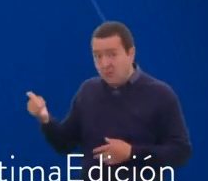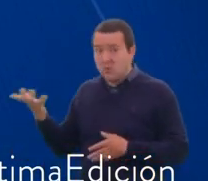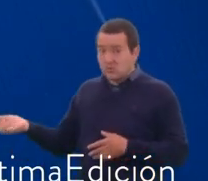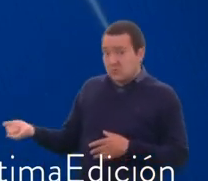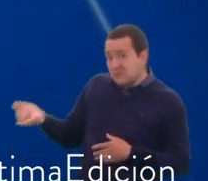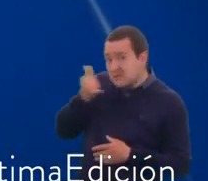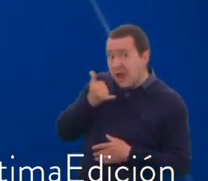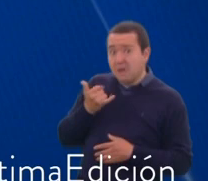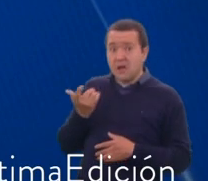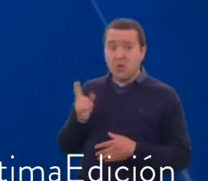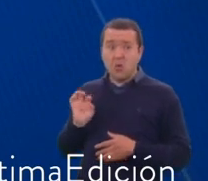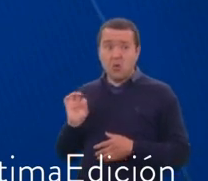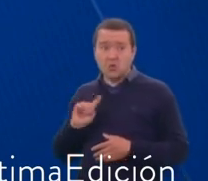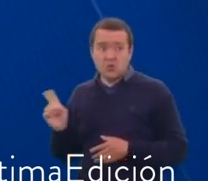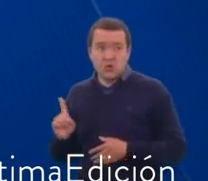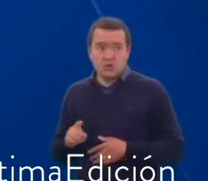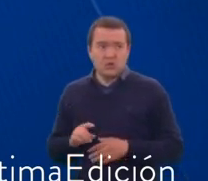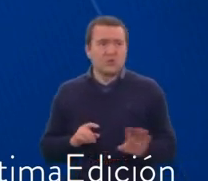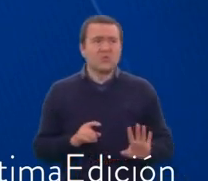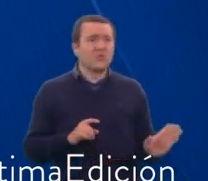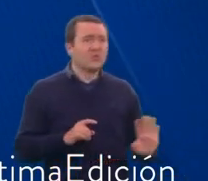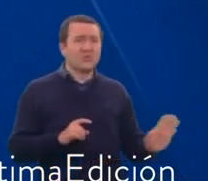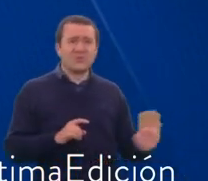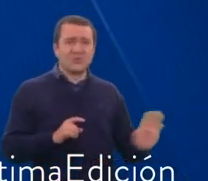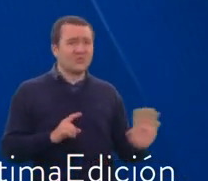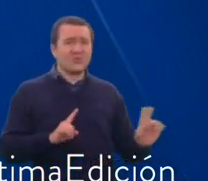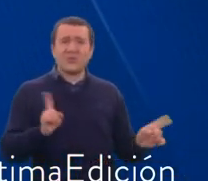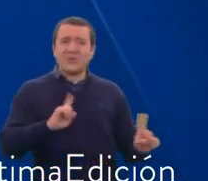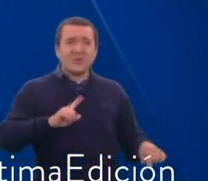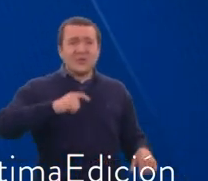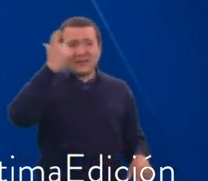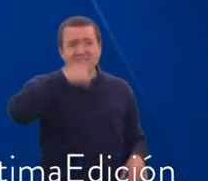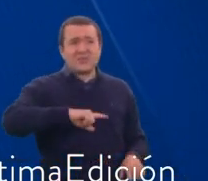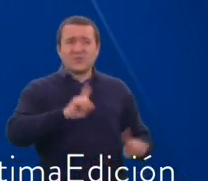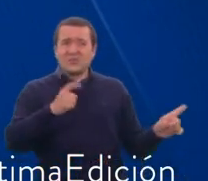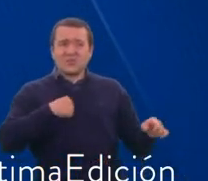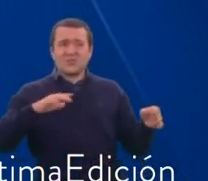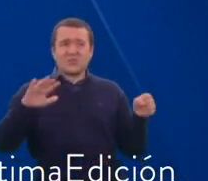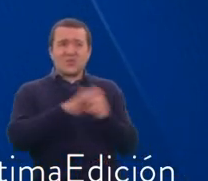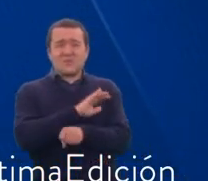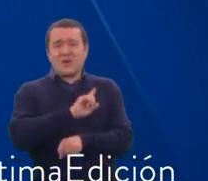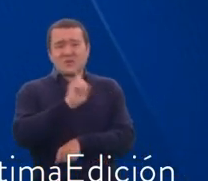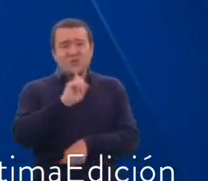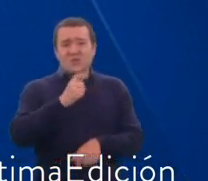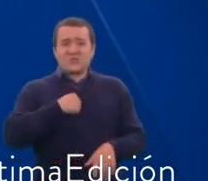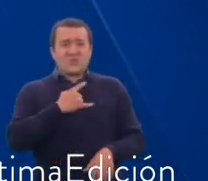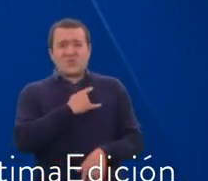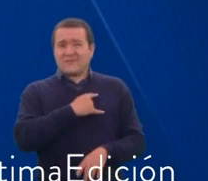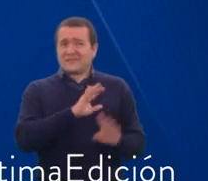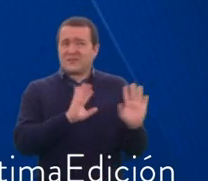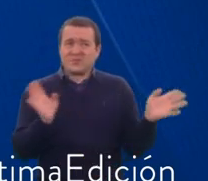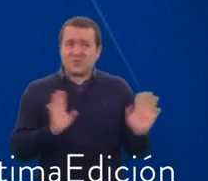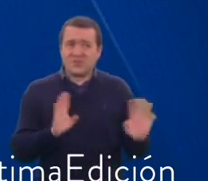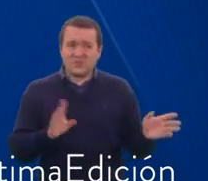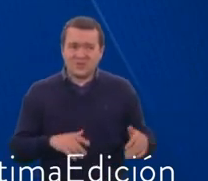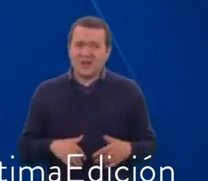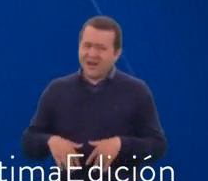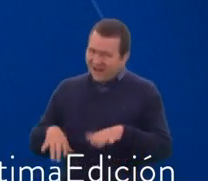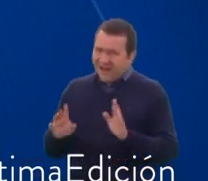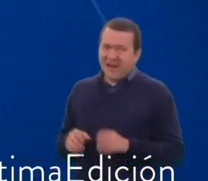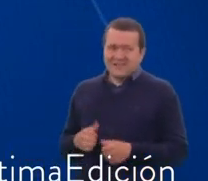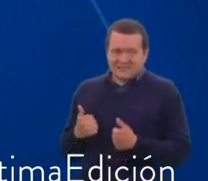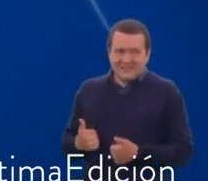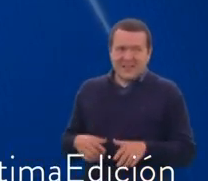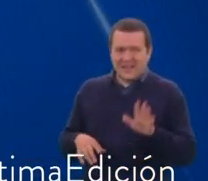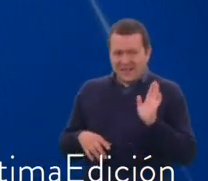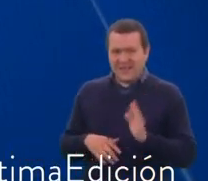o no? Así. No, porque es que en serio yo estoy ocupada y con la universidad bueno, y eso. Si lo vas a hacer, si lo quieres, está